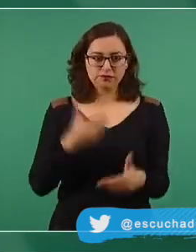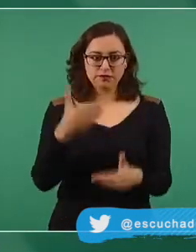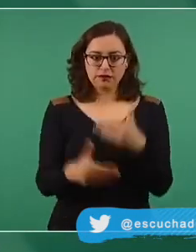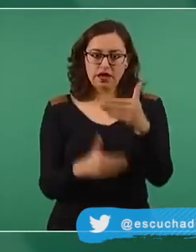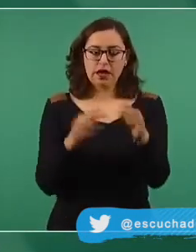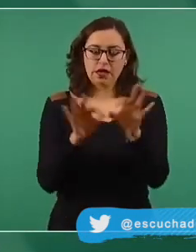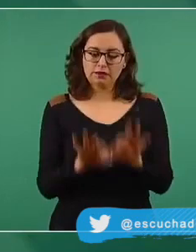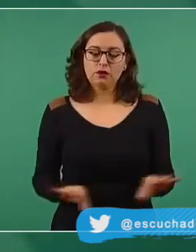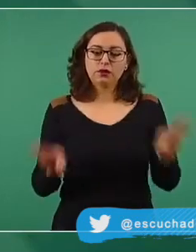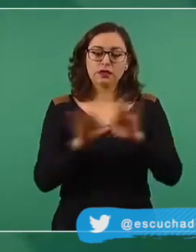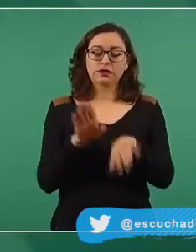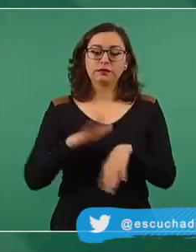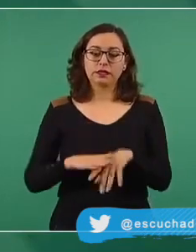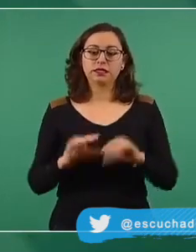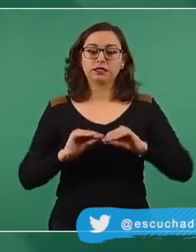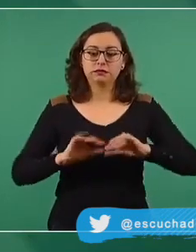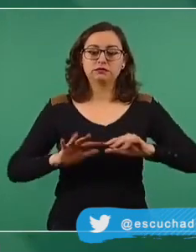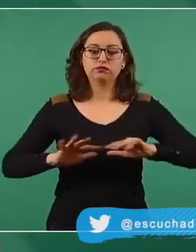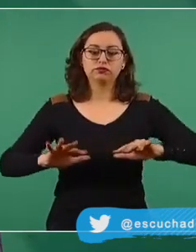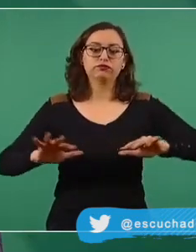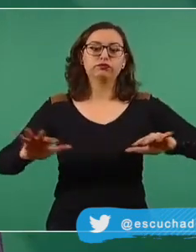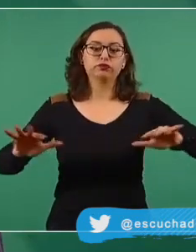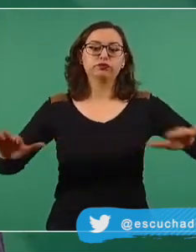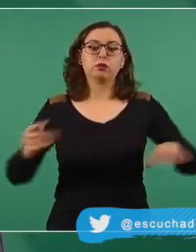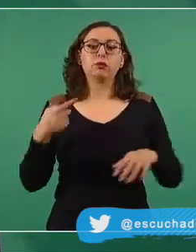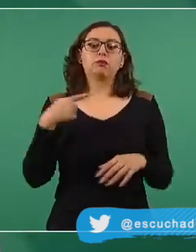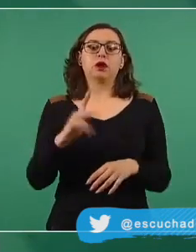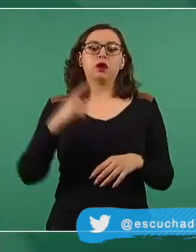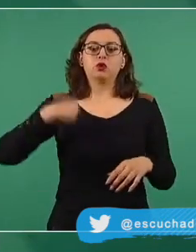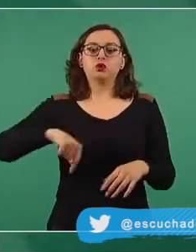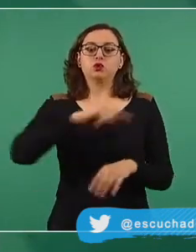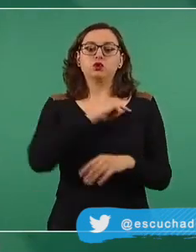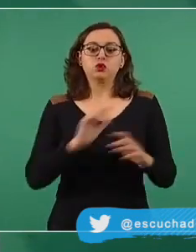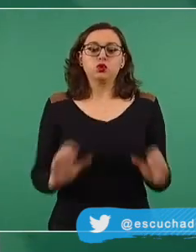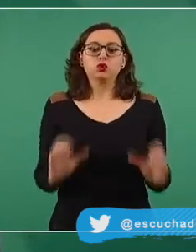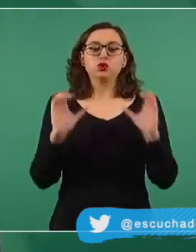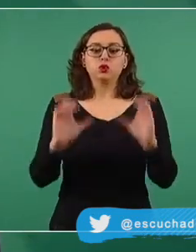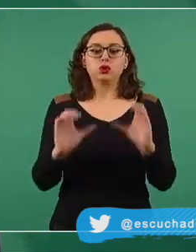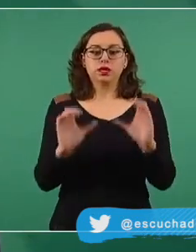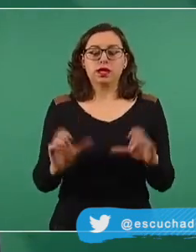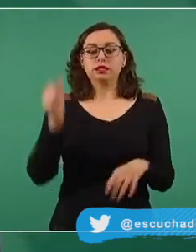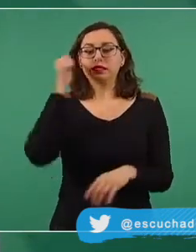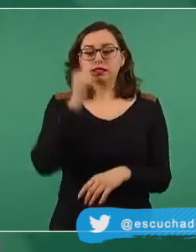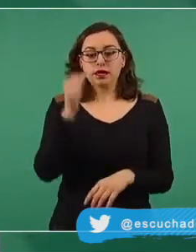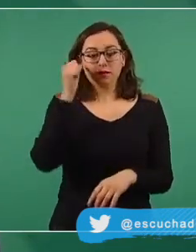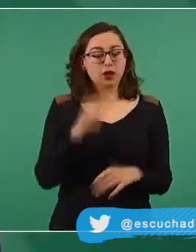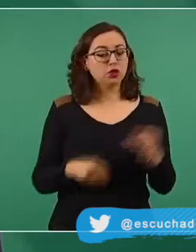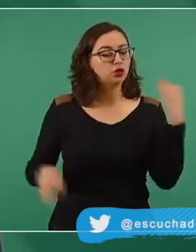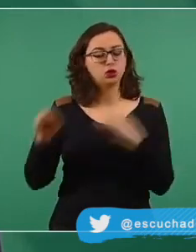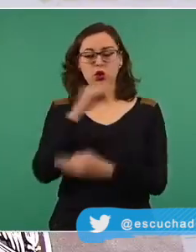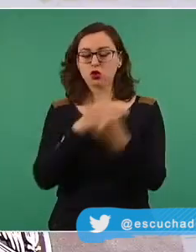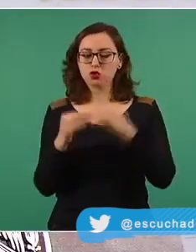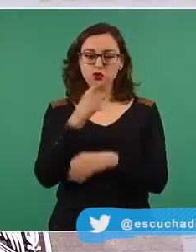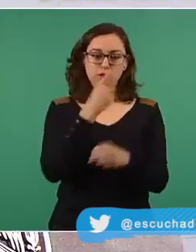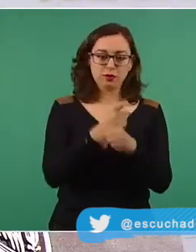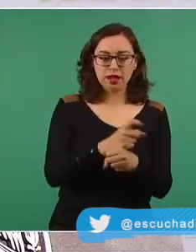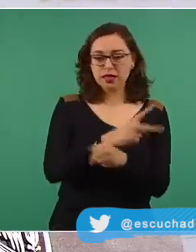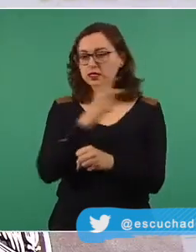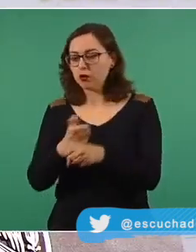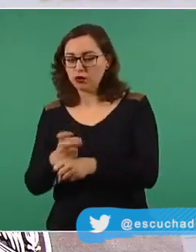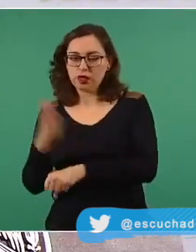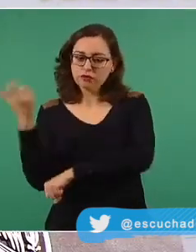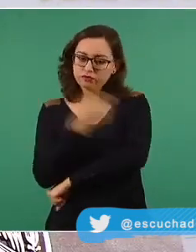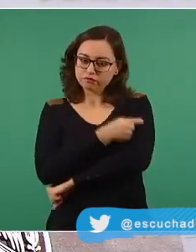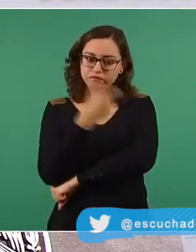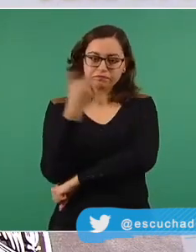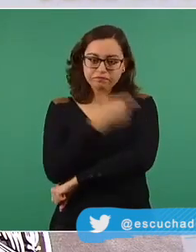farmacéuticas: Pfizer, BioNTech, AstraZeneca, CanSino y Centro Nacional de Investigación de Epidemiología y